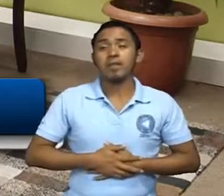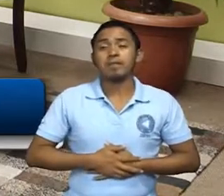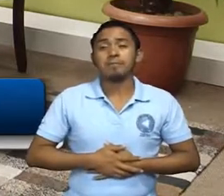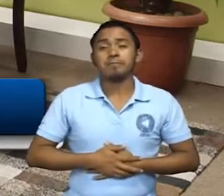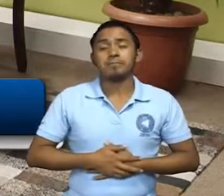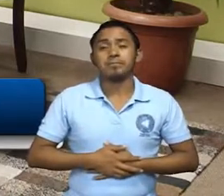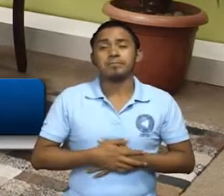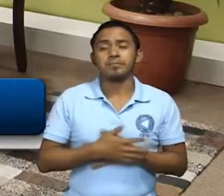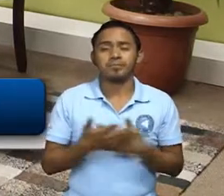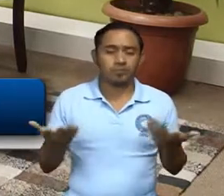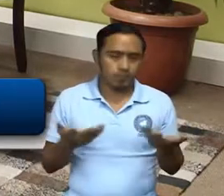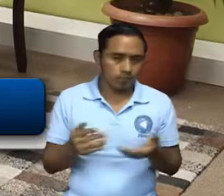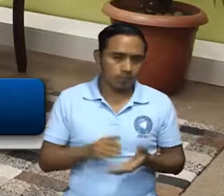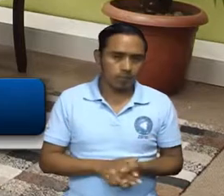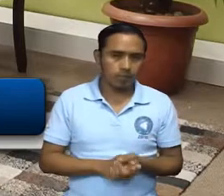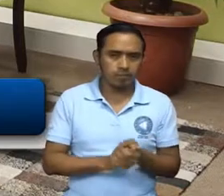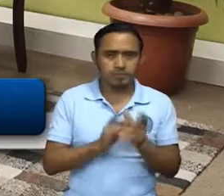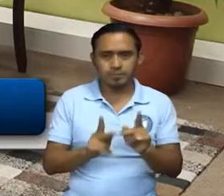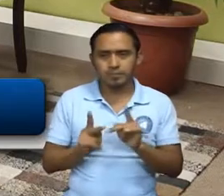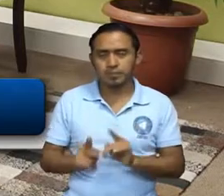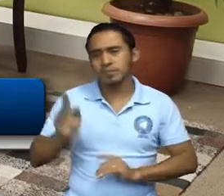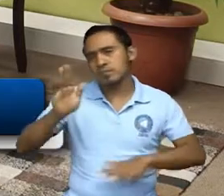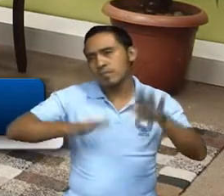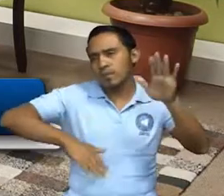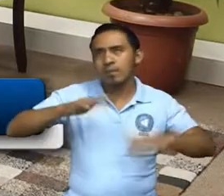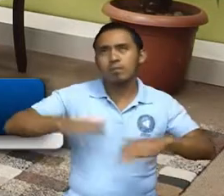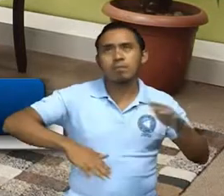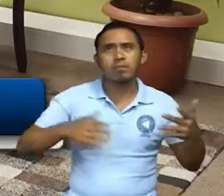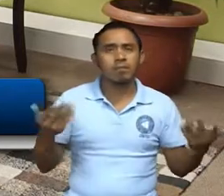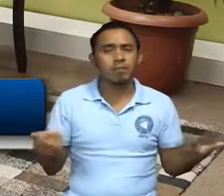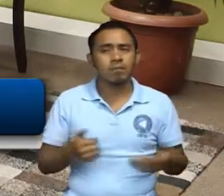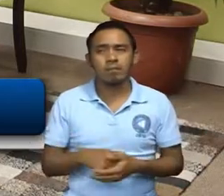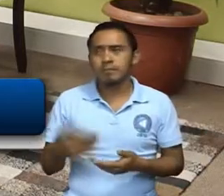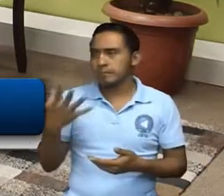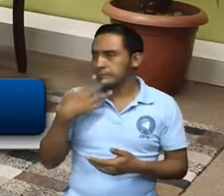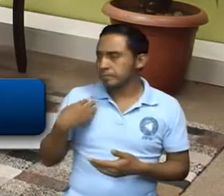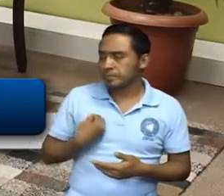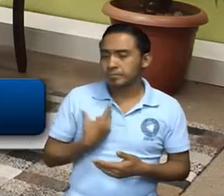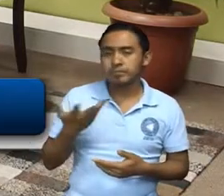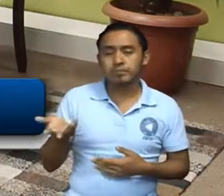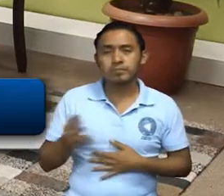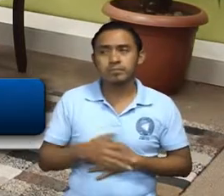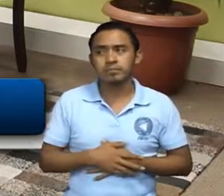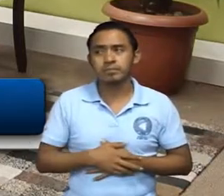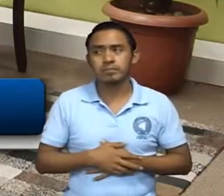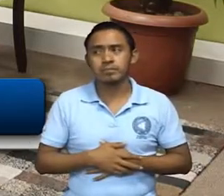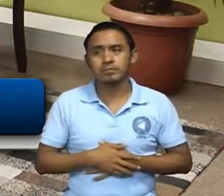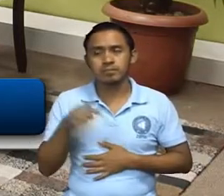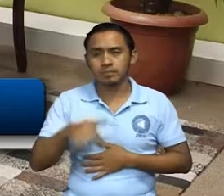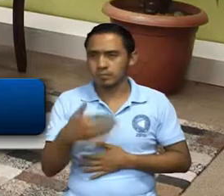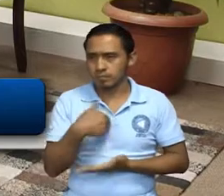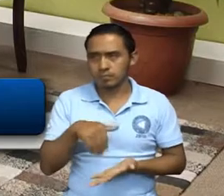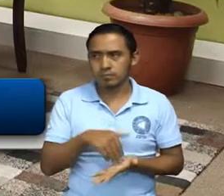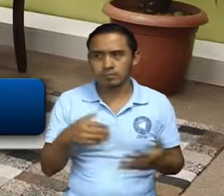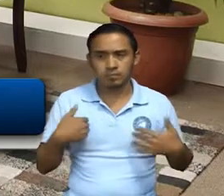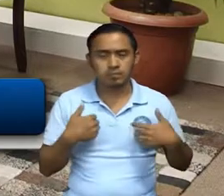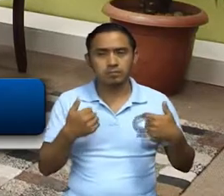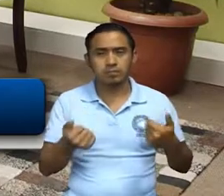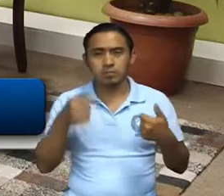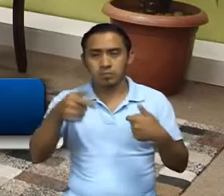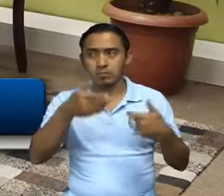El detalle es que, por ejemplo, es que la gente algunas veces nos dice, aquí es un centro de salud, ustedes lo pueden atender,